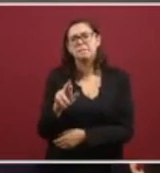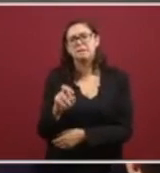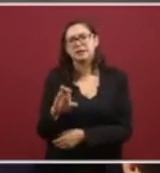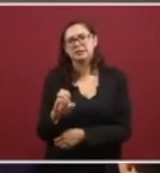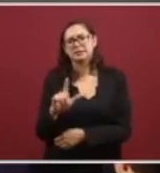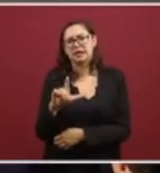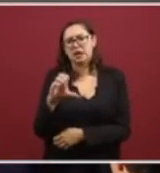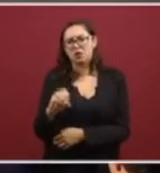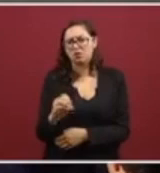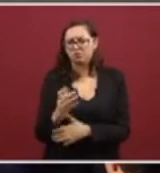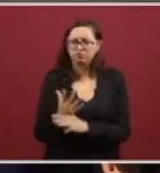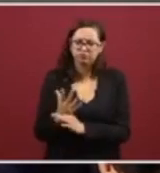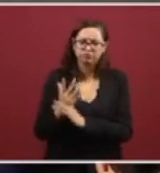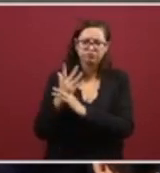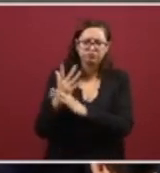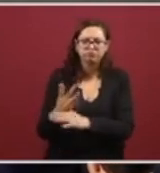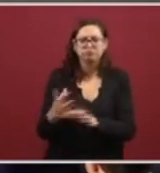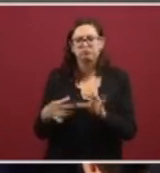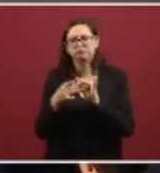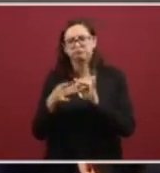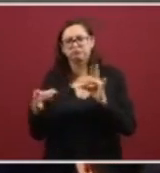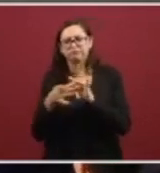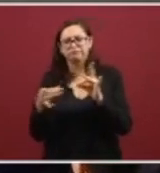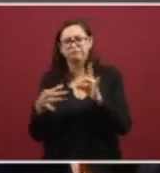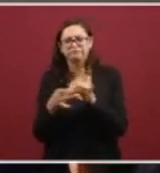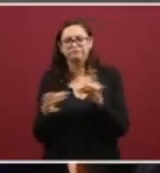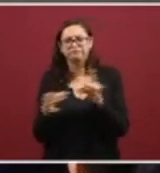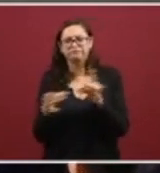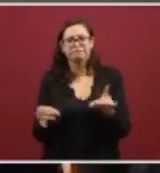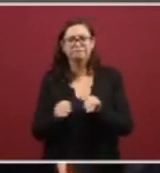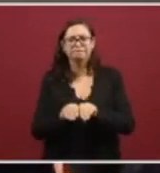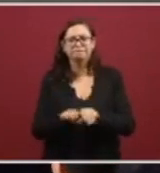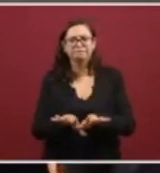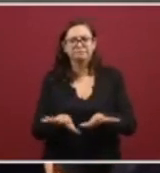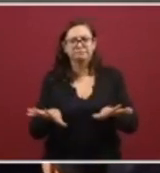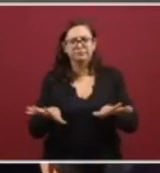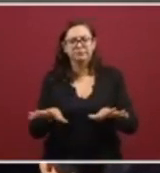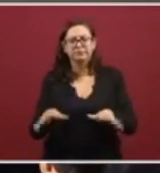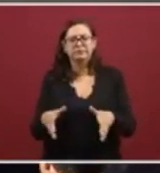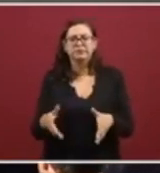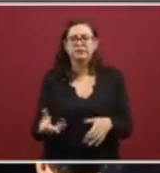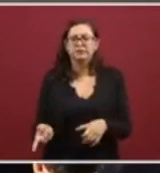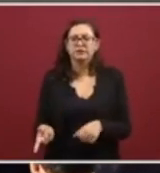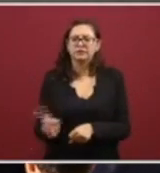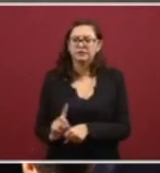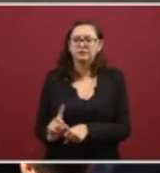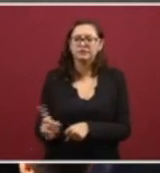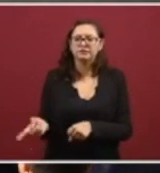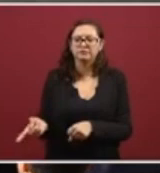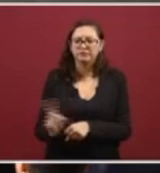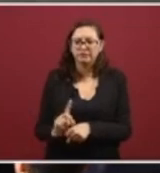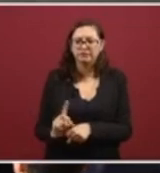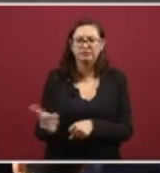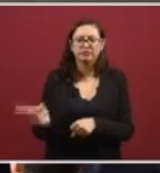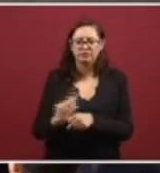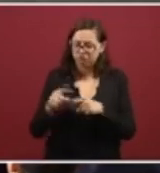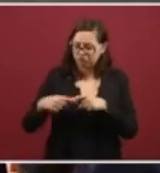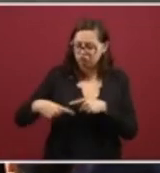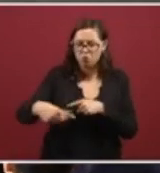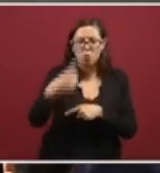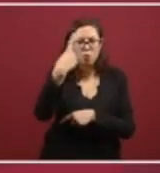y lo vamos a estar haciendo todos los días de esta